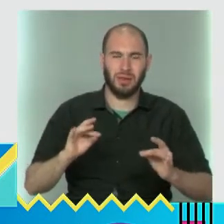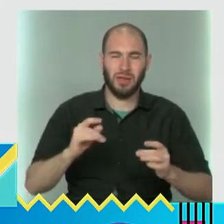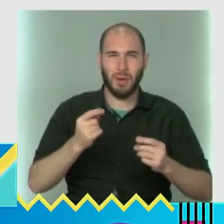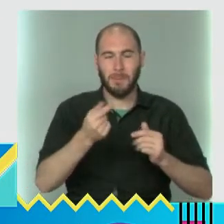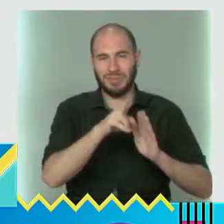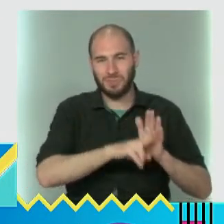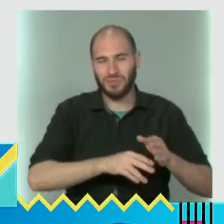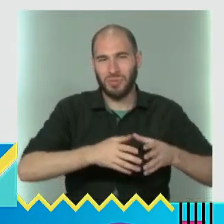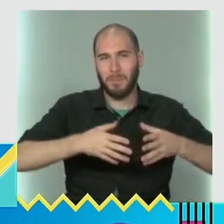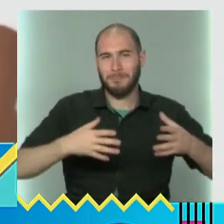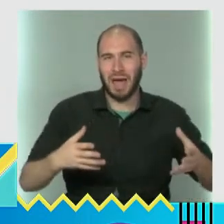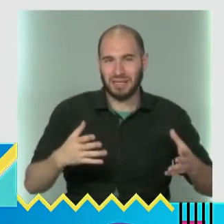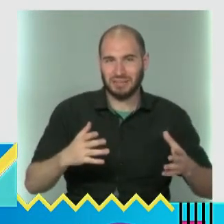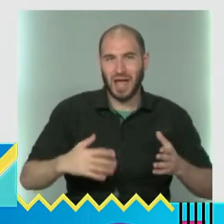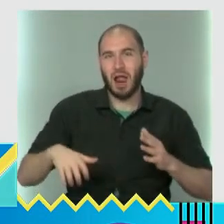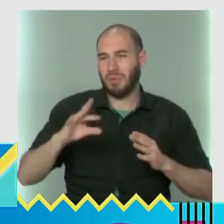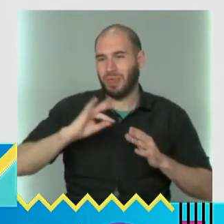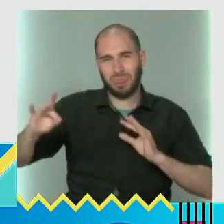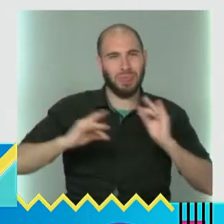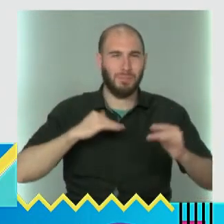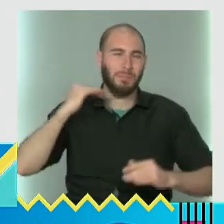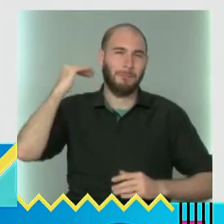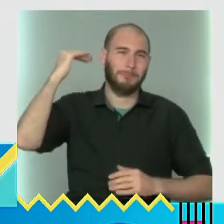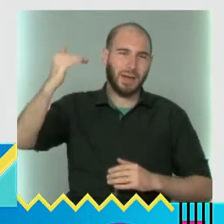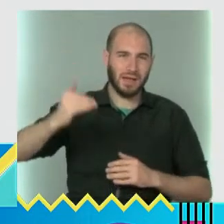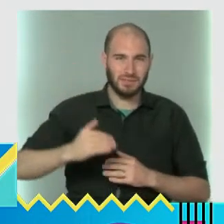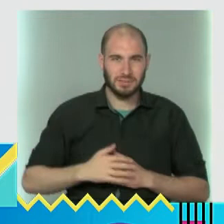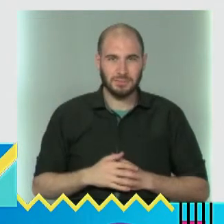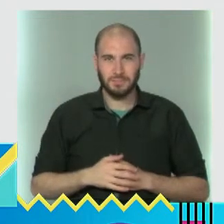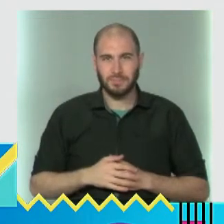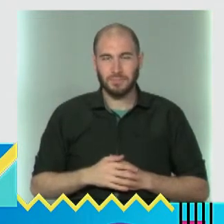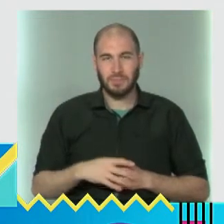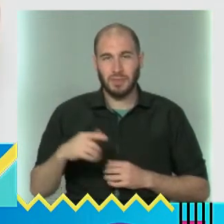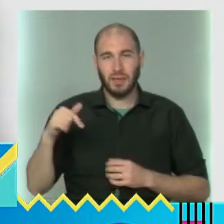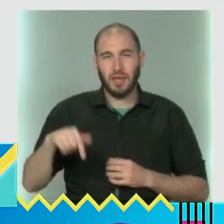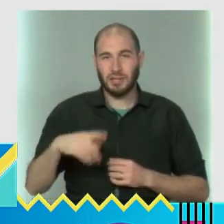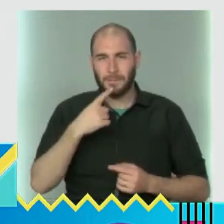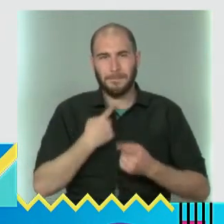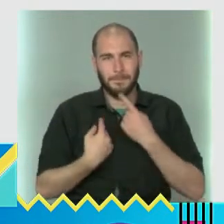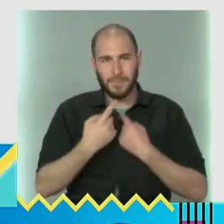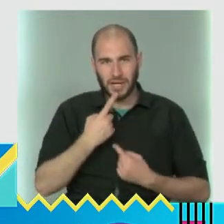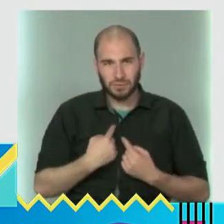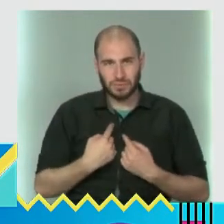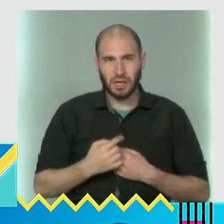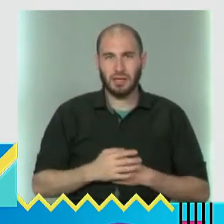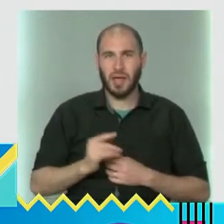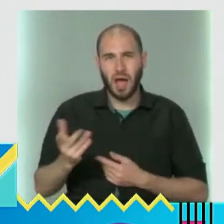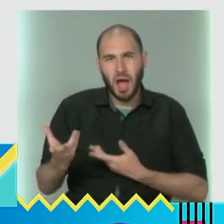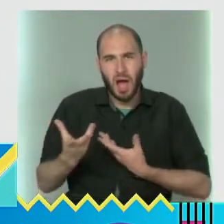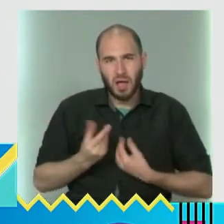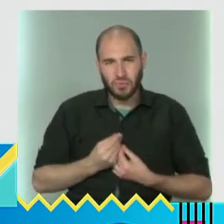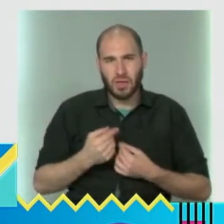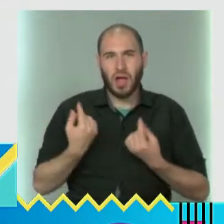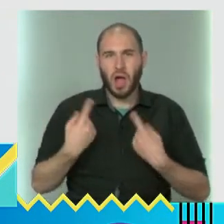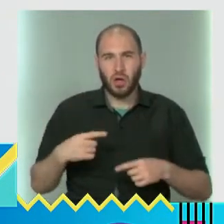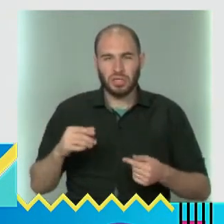un presupuesto más grande es probable que me meta en más deudas. Entonces, hacerme este tipo de preguntas me puede ayudar a ver las